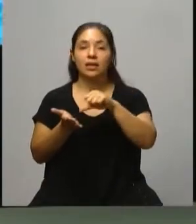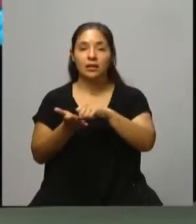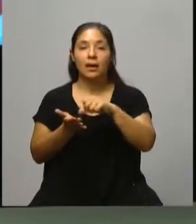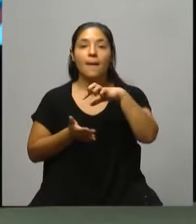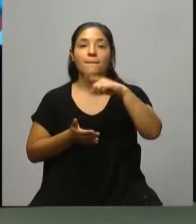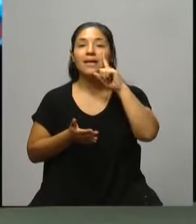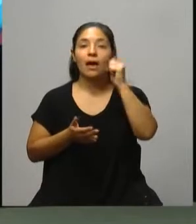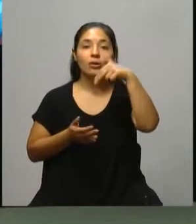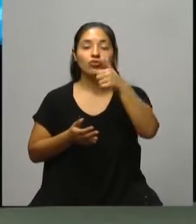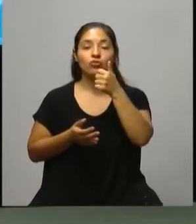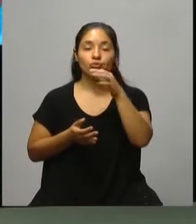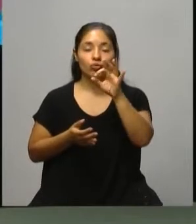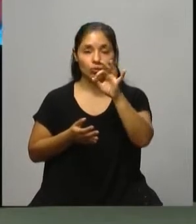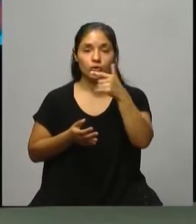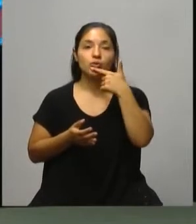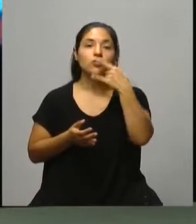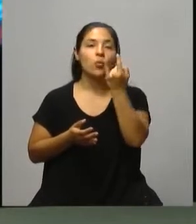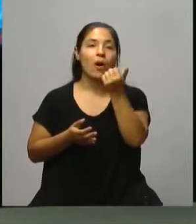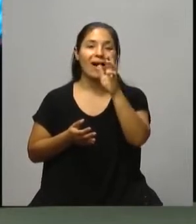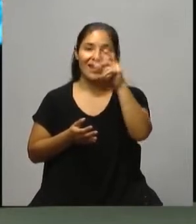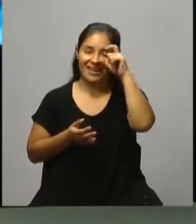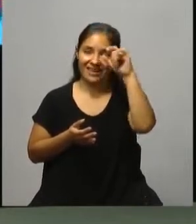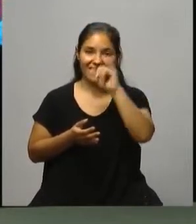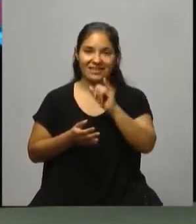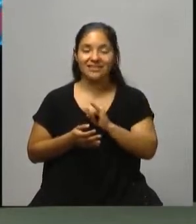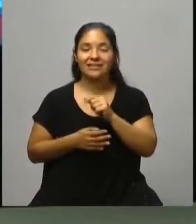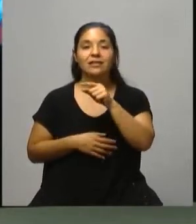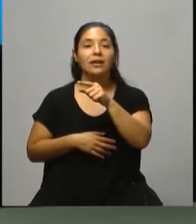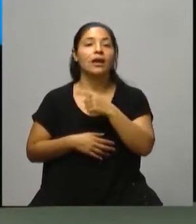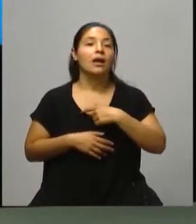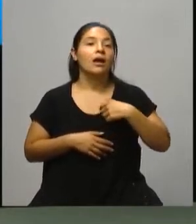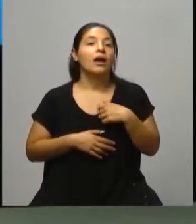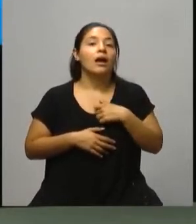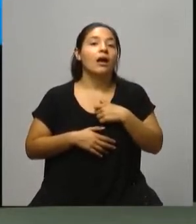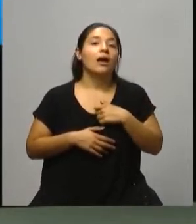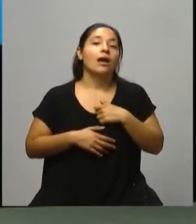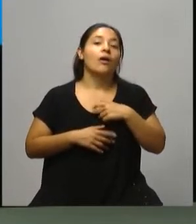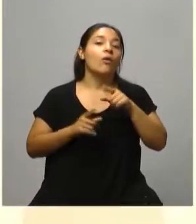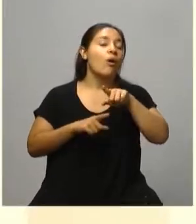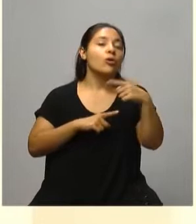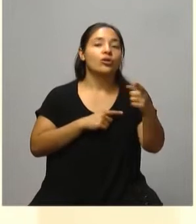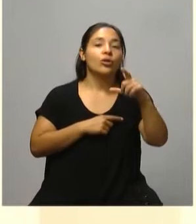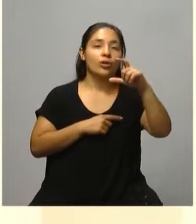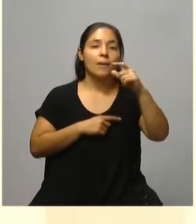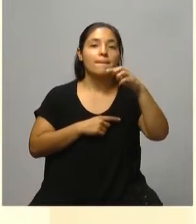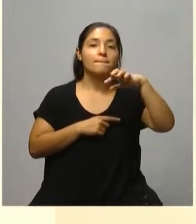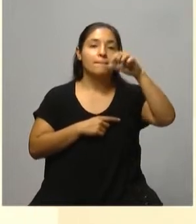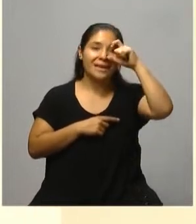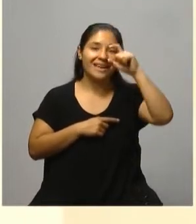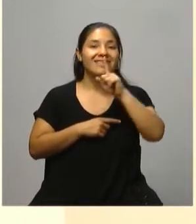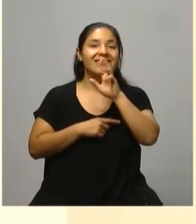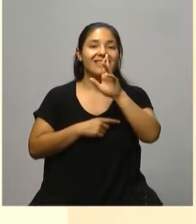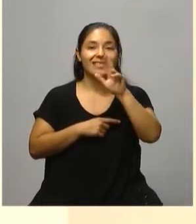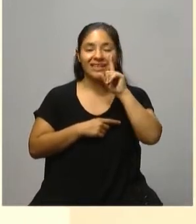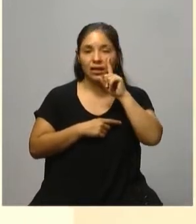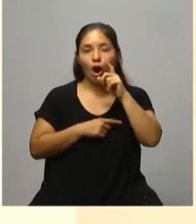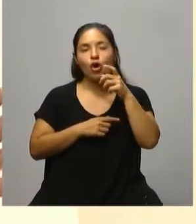y además todas las decisiones que se toman en cuanto a elección de figuras como en el ámbito del Poder Judicial,